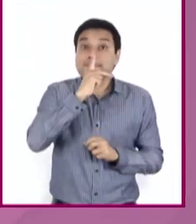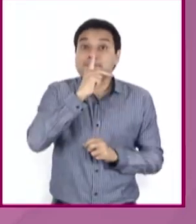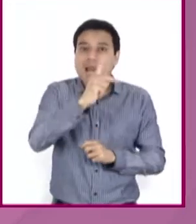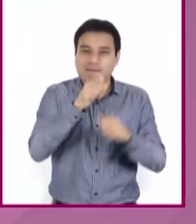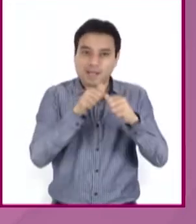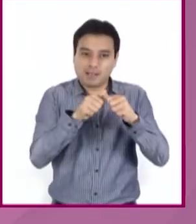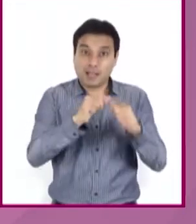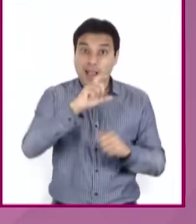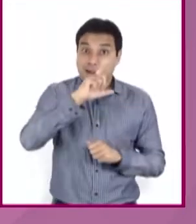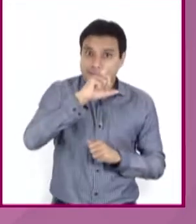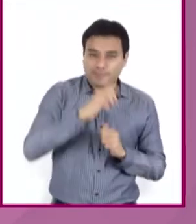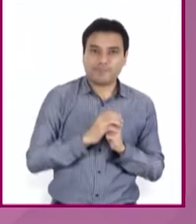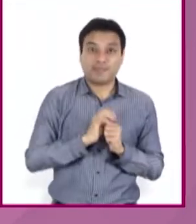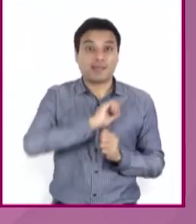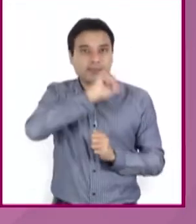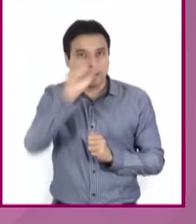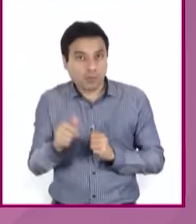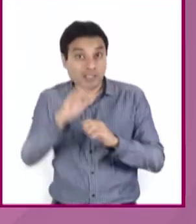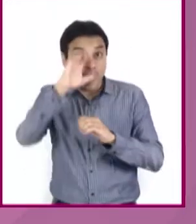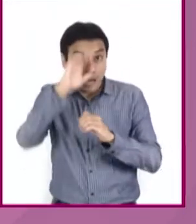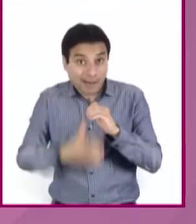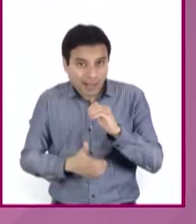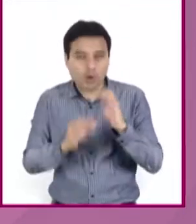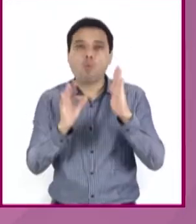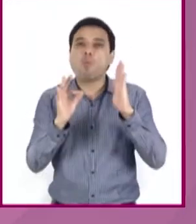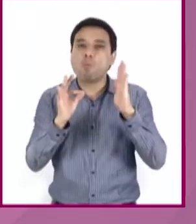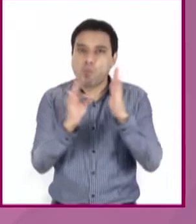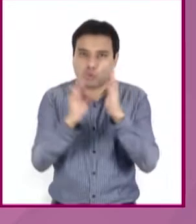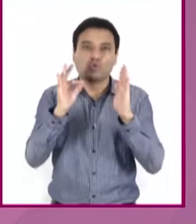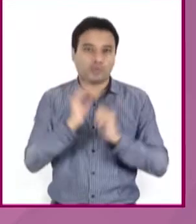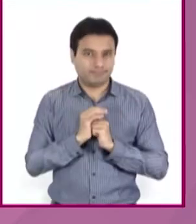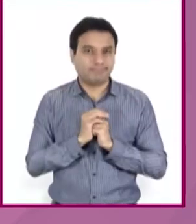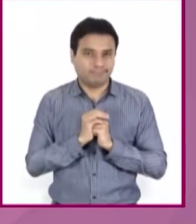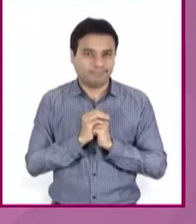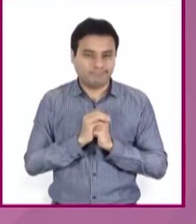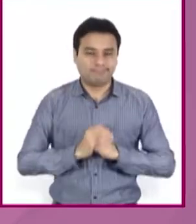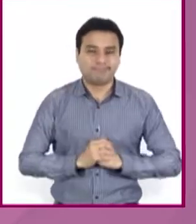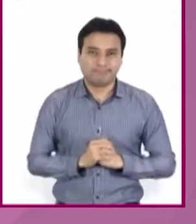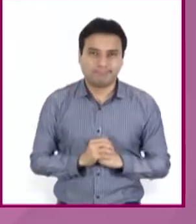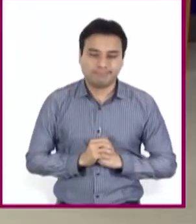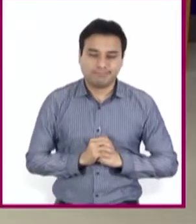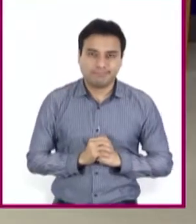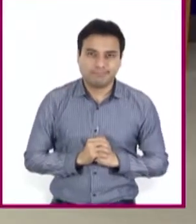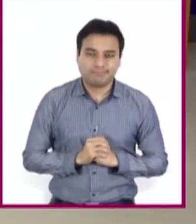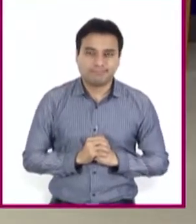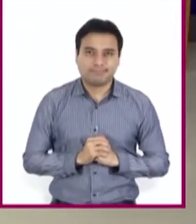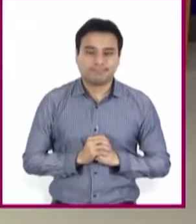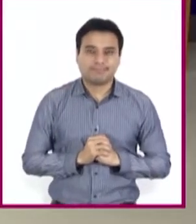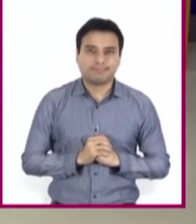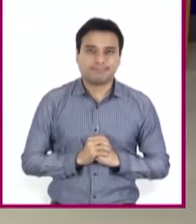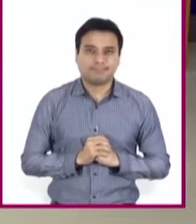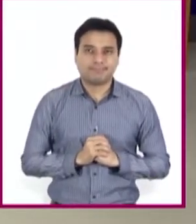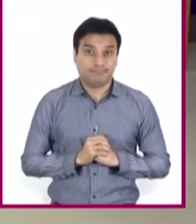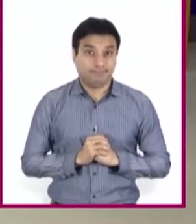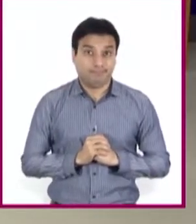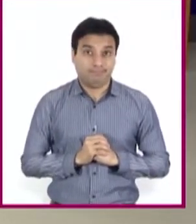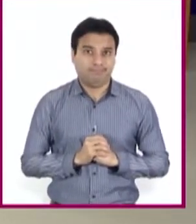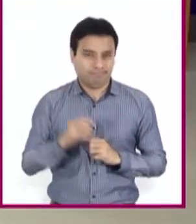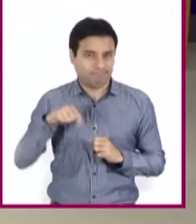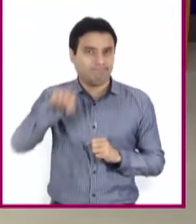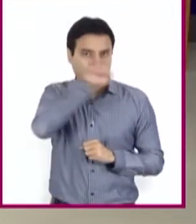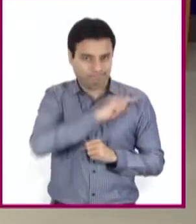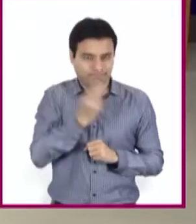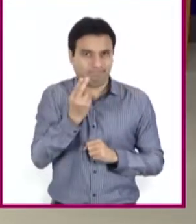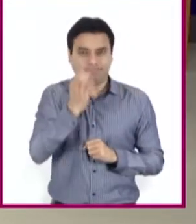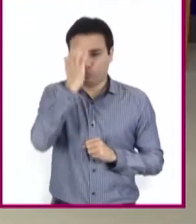terminar con un punto y aparte o un punto final si se trata del último párrafo del texto. Es esencial que sepan